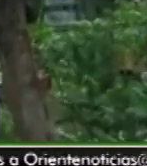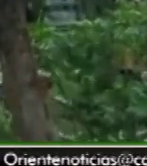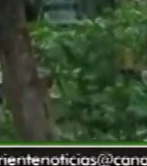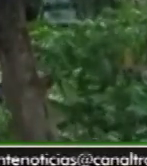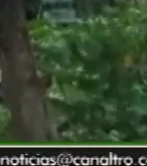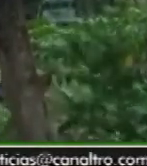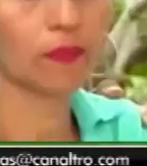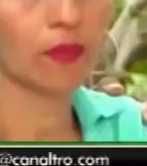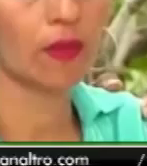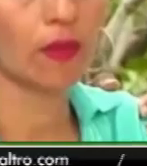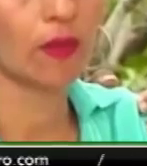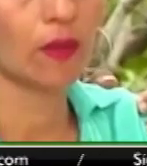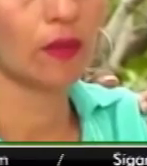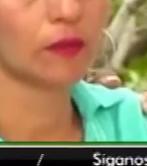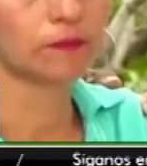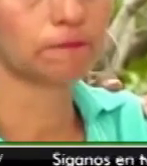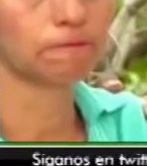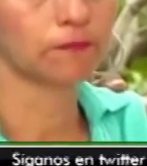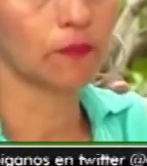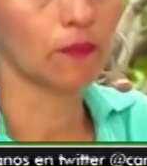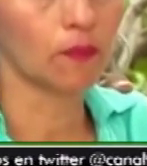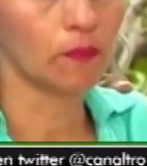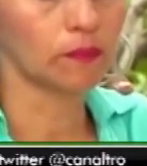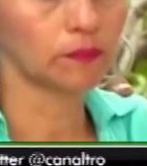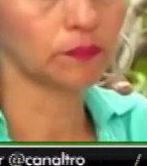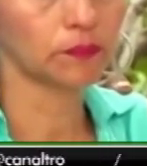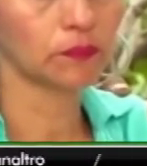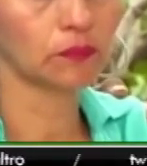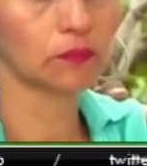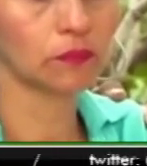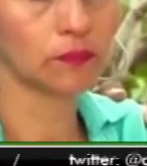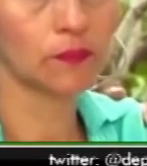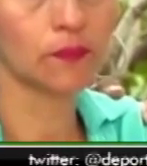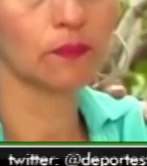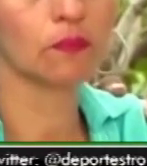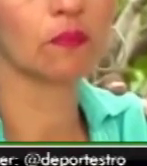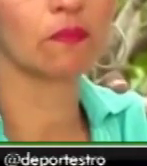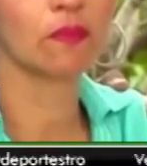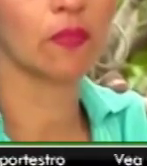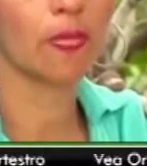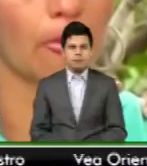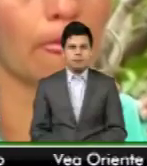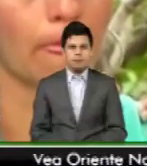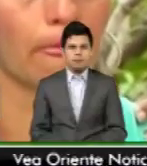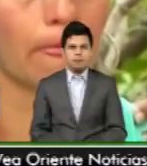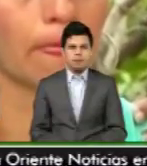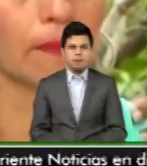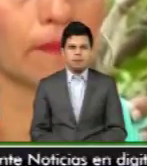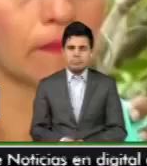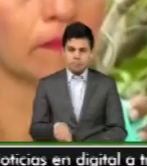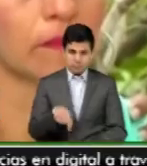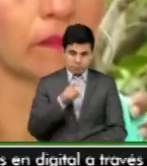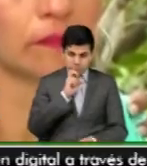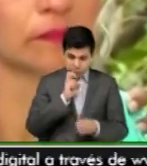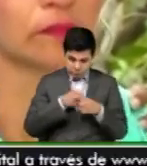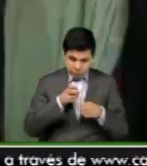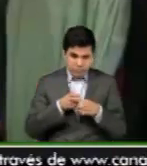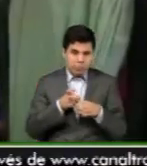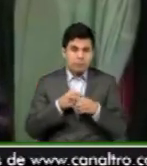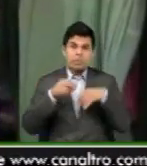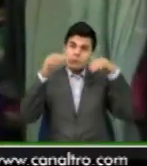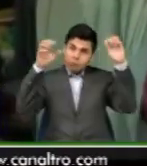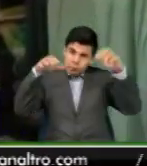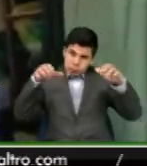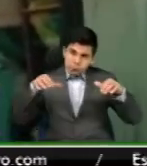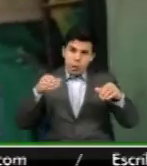sufrió un accidente. Pues aquí nos ha tocado luchar con el invierno, con el aire, con lo que